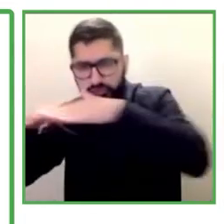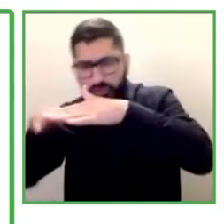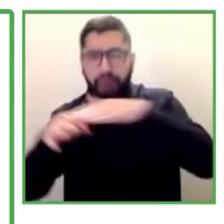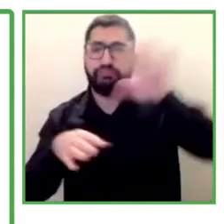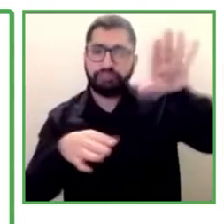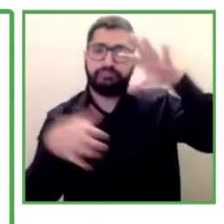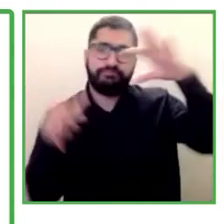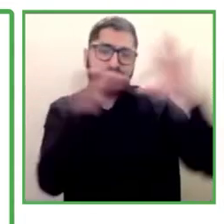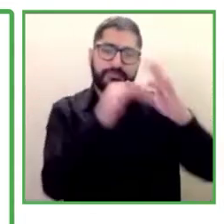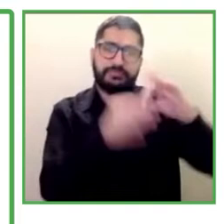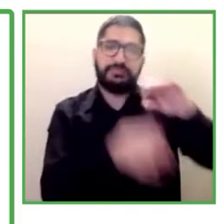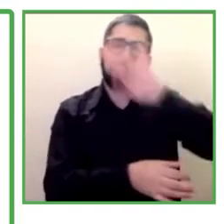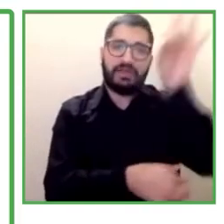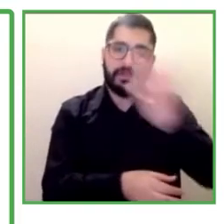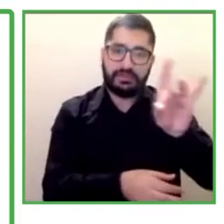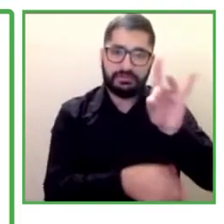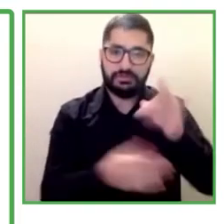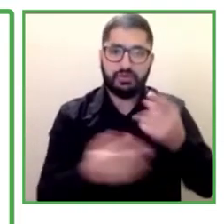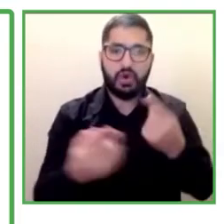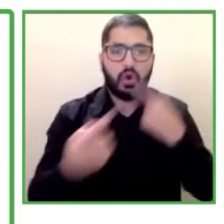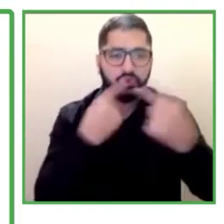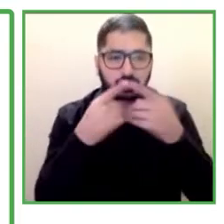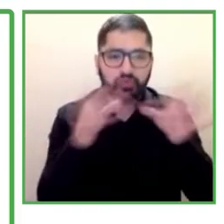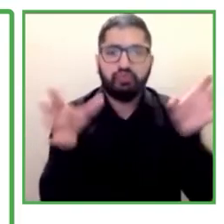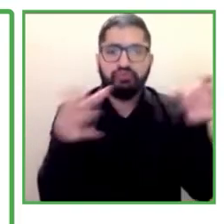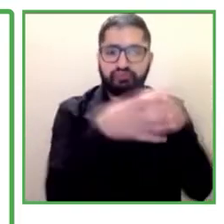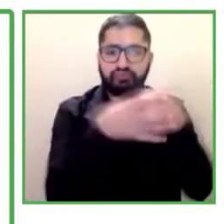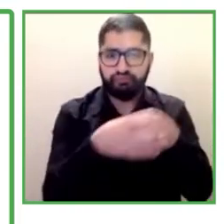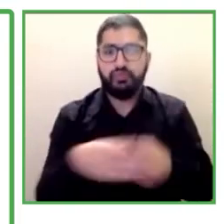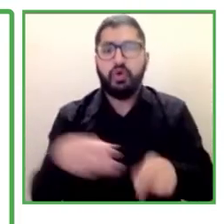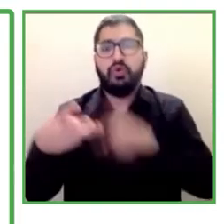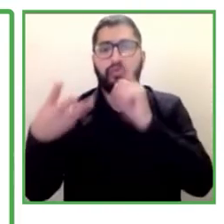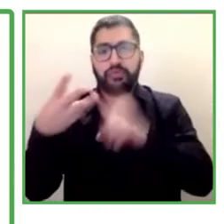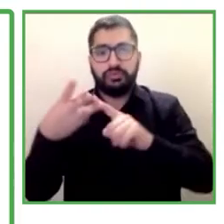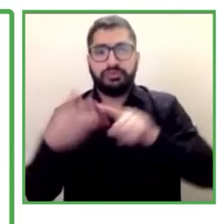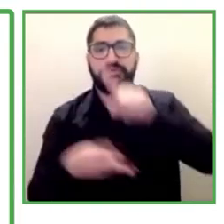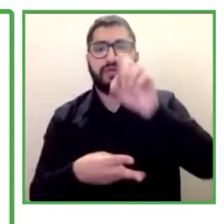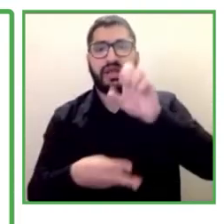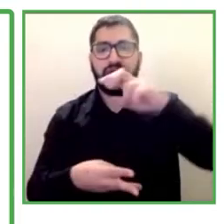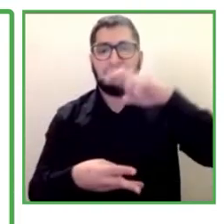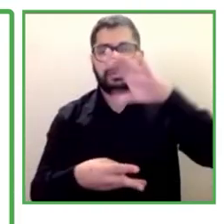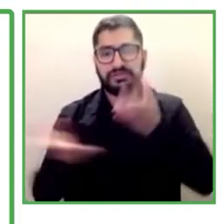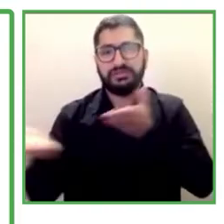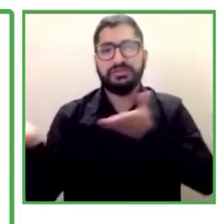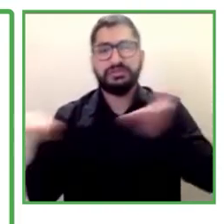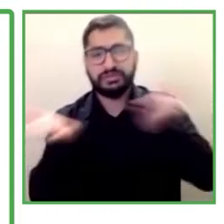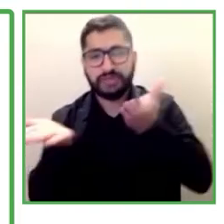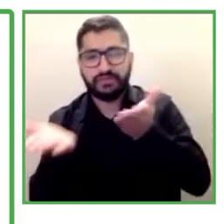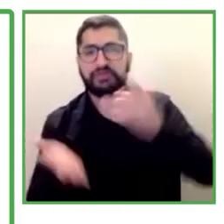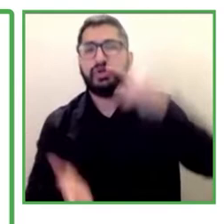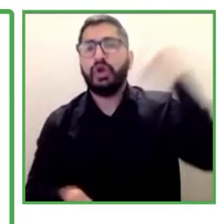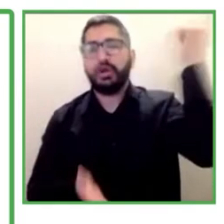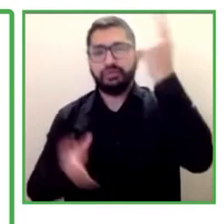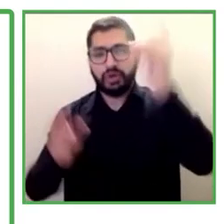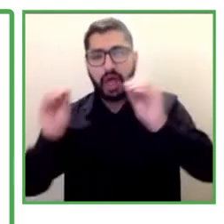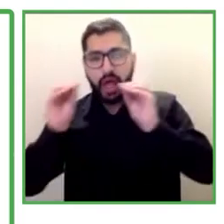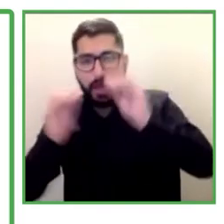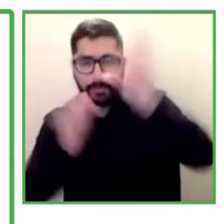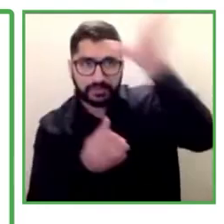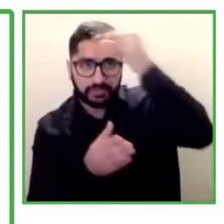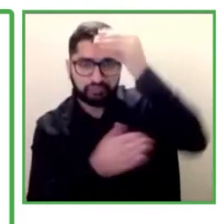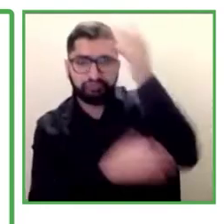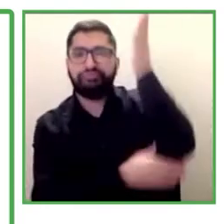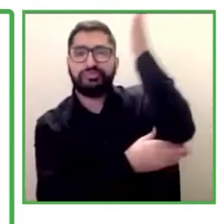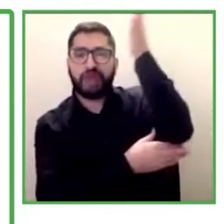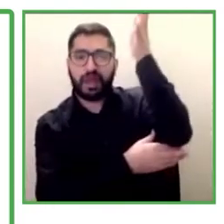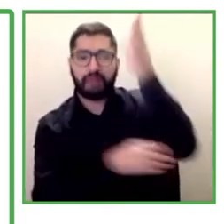Productividad. Tenemos al SENSE, al Servicio Nacional de Capacitación y Empleo, que en Chile tiene